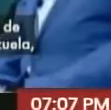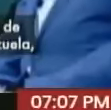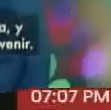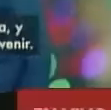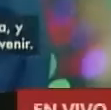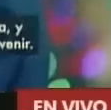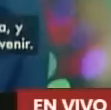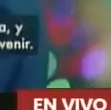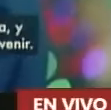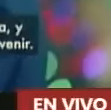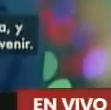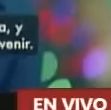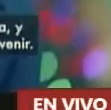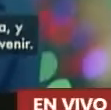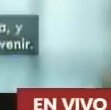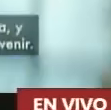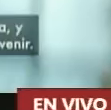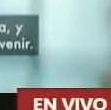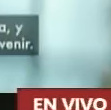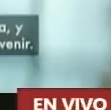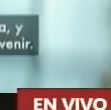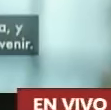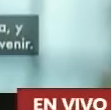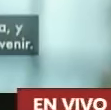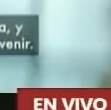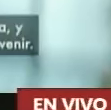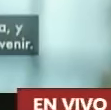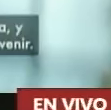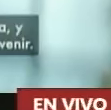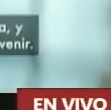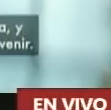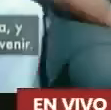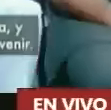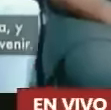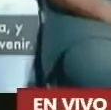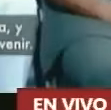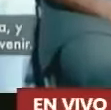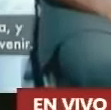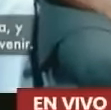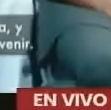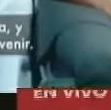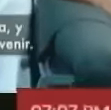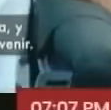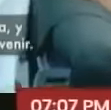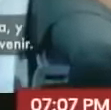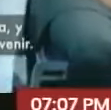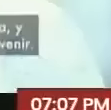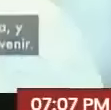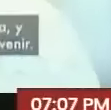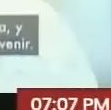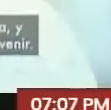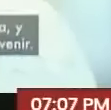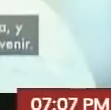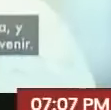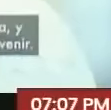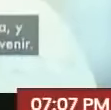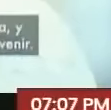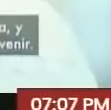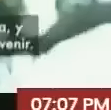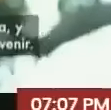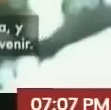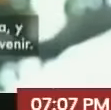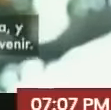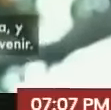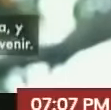de Venezuela. Un pueblo que ha hecho historia en el firmamento de esta América y que está llamado a hacer historia grande en